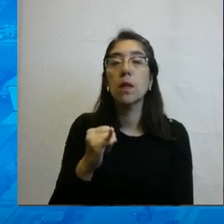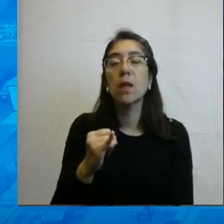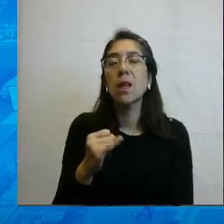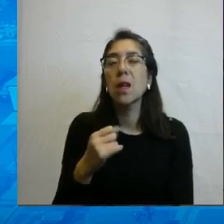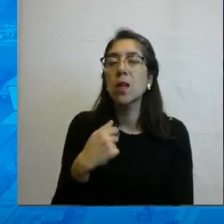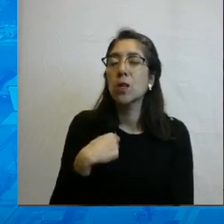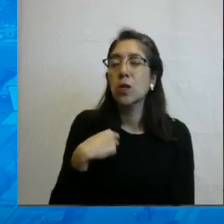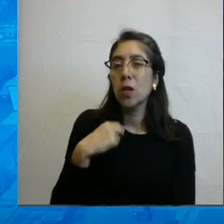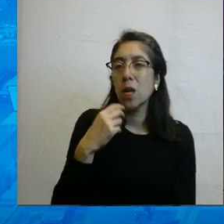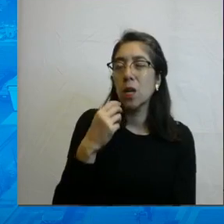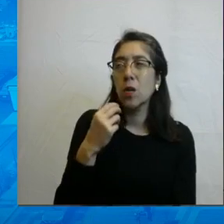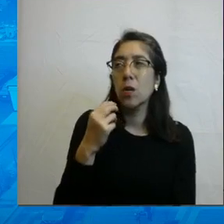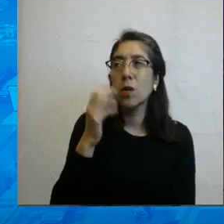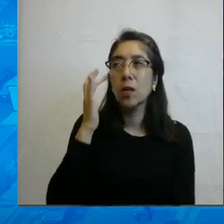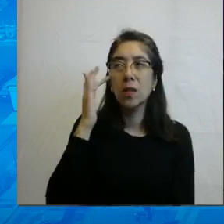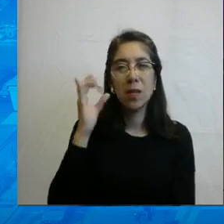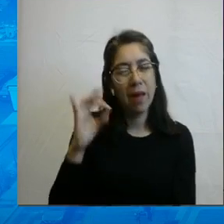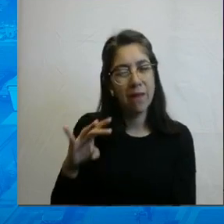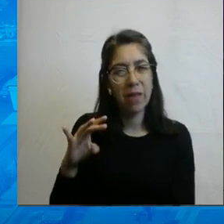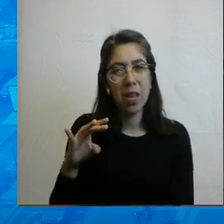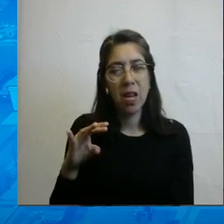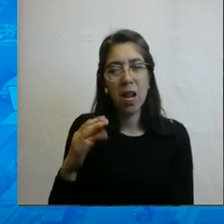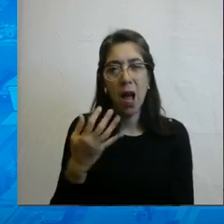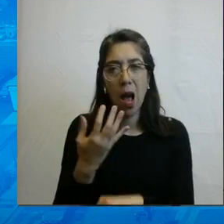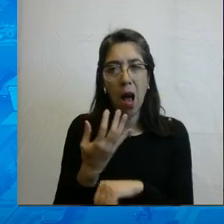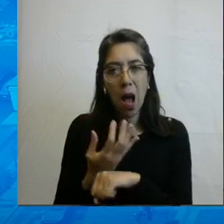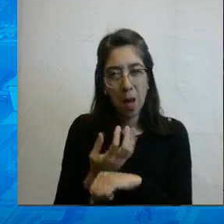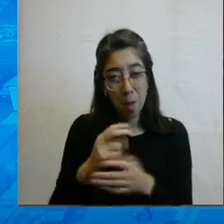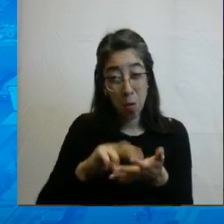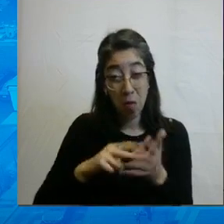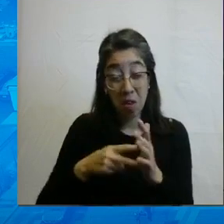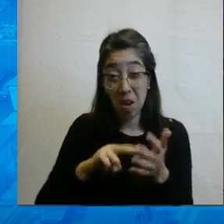sueldos a los funcionarios del programa Chile Crece Contigo. Eso.